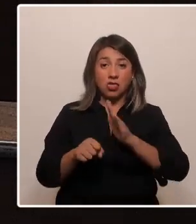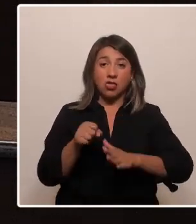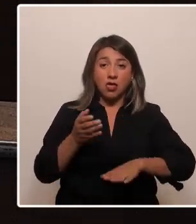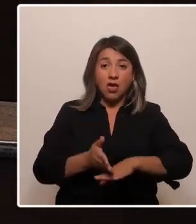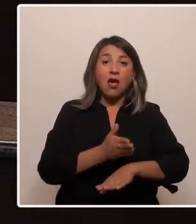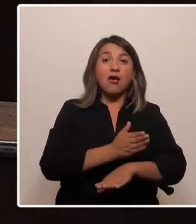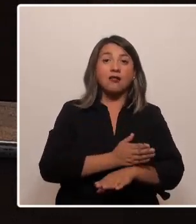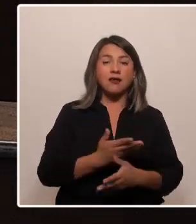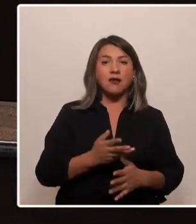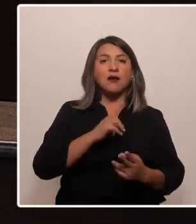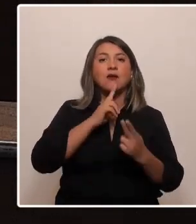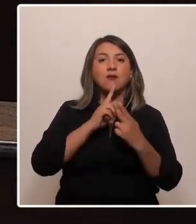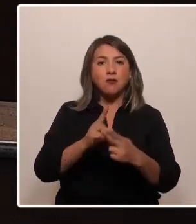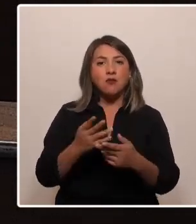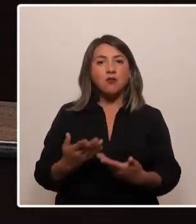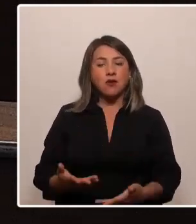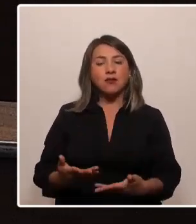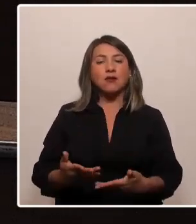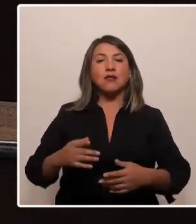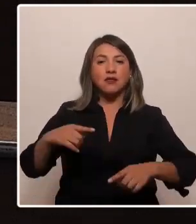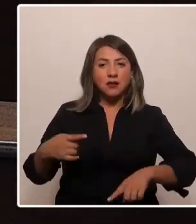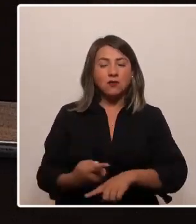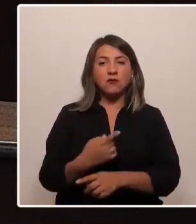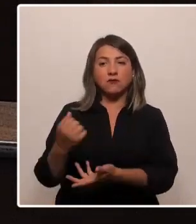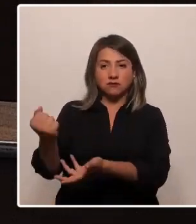son respuestas para redistribuir